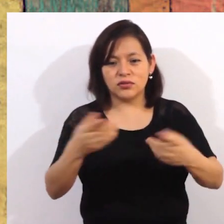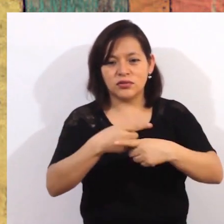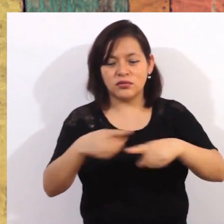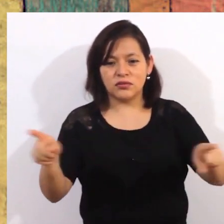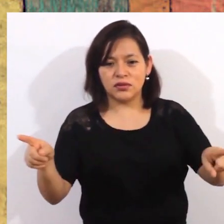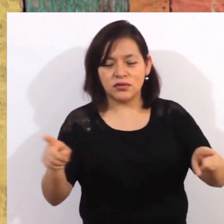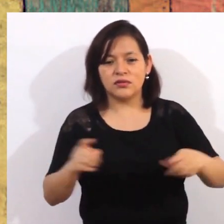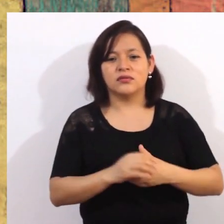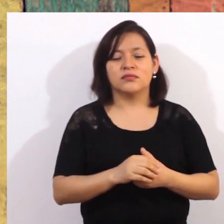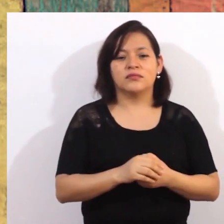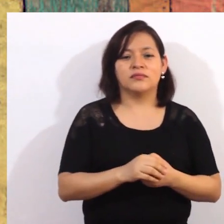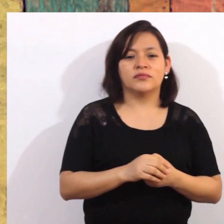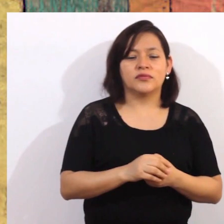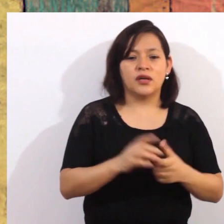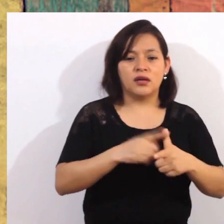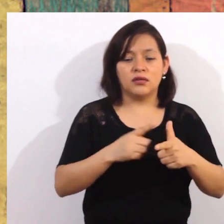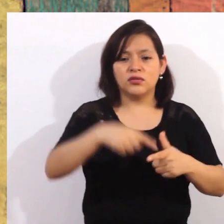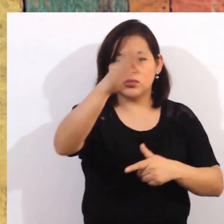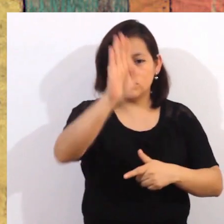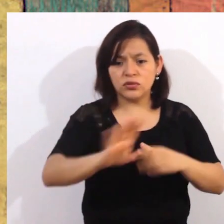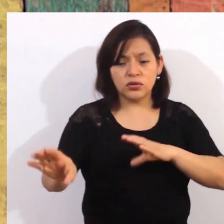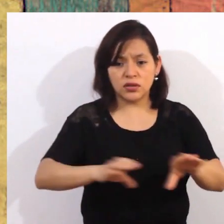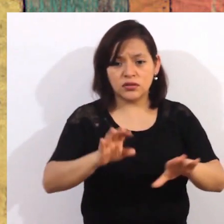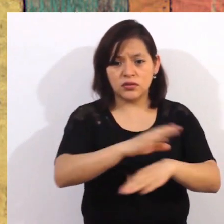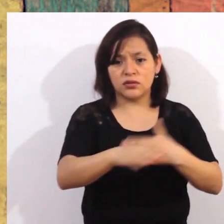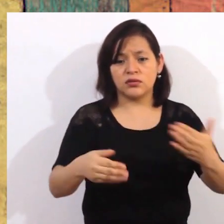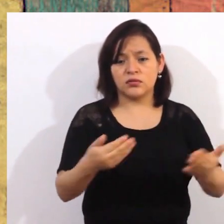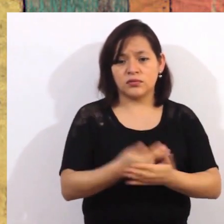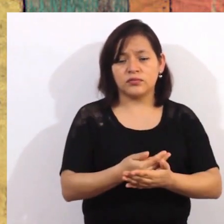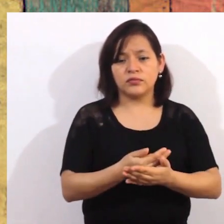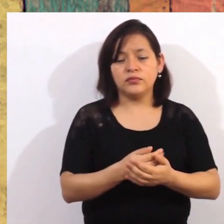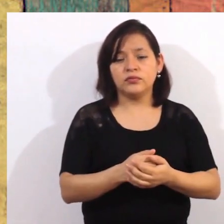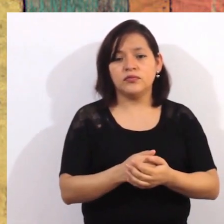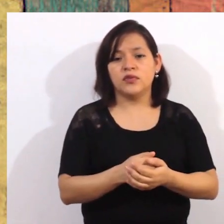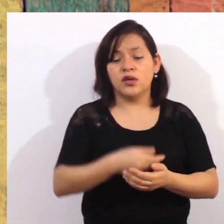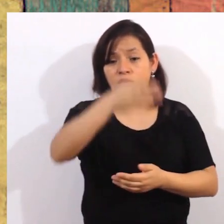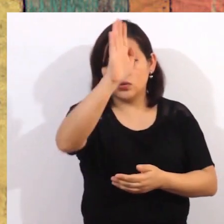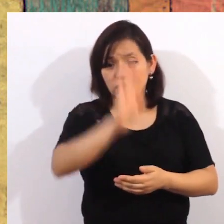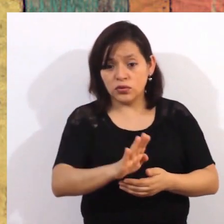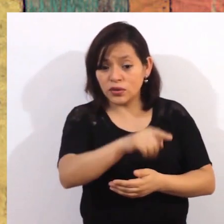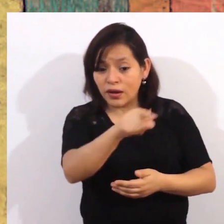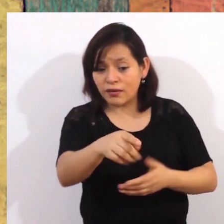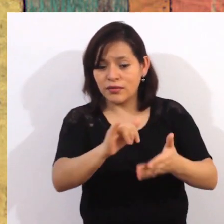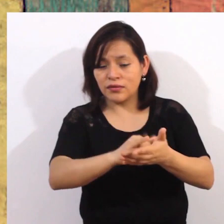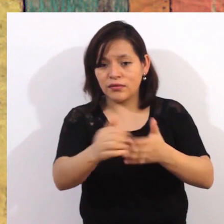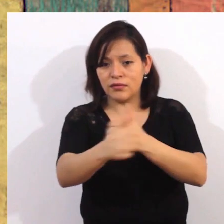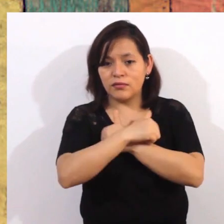vino un tiempo de corrección, de disciplina, 70 años de cautiverio, porque Dios al que ama, disciplina y